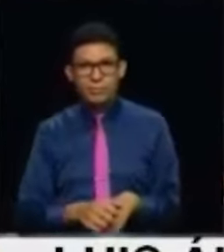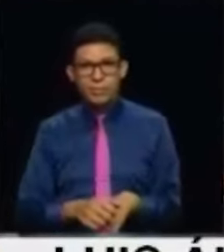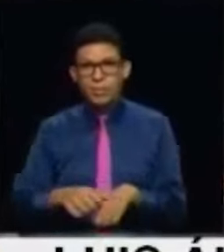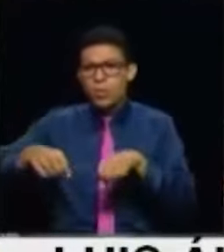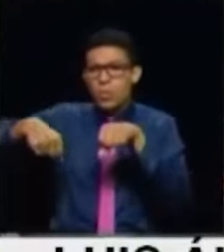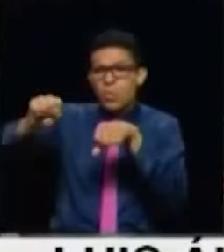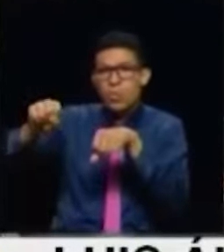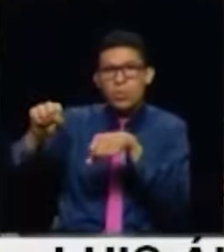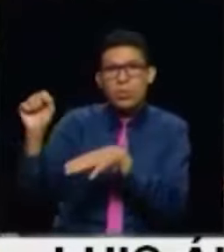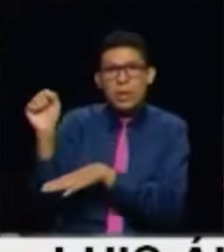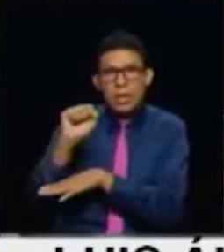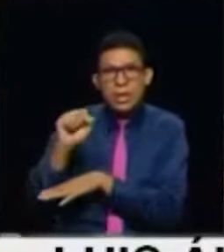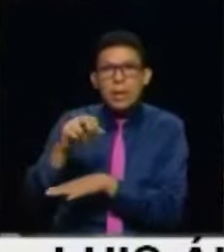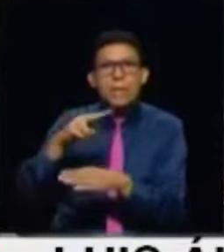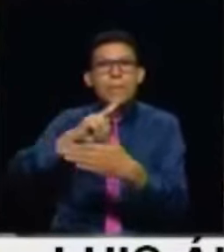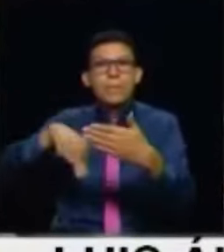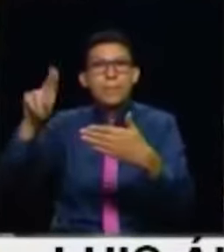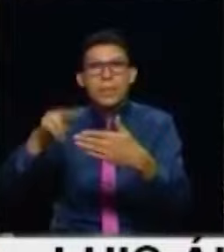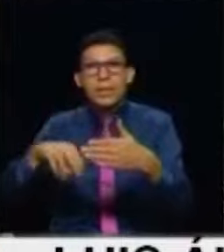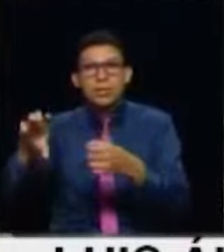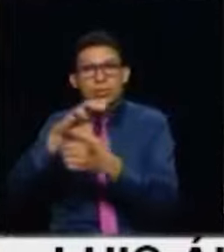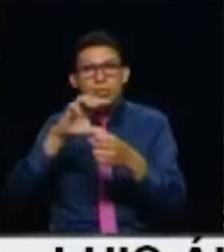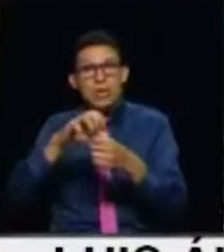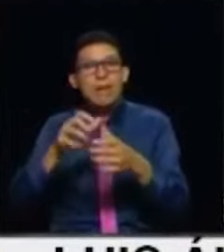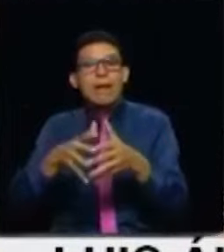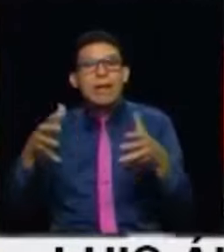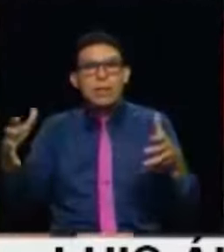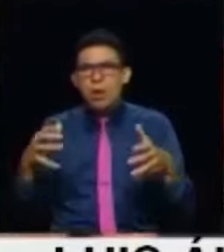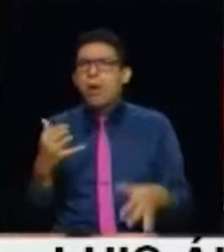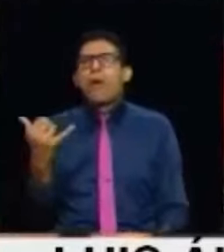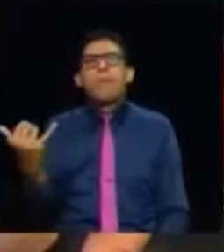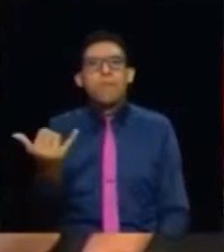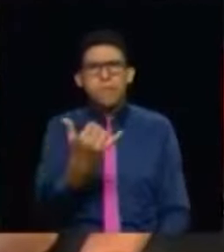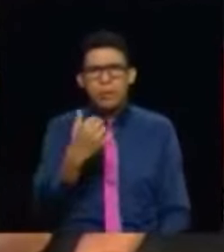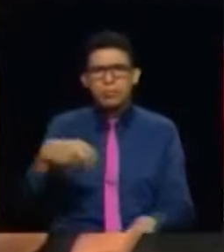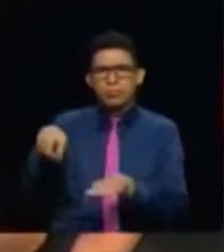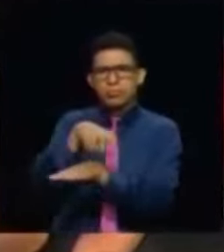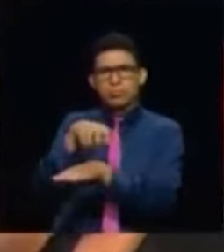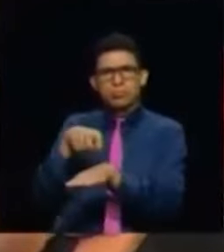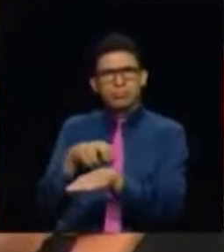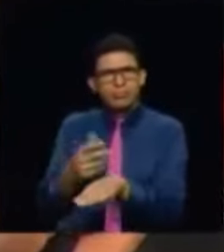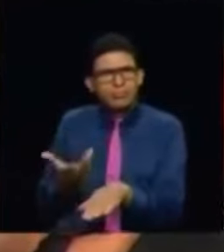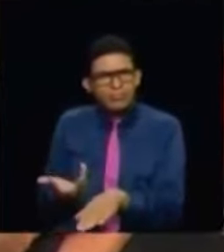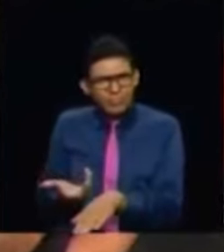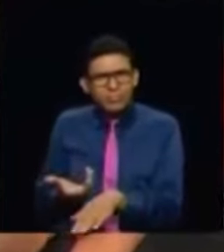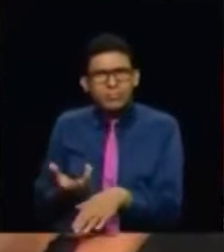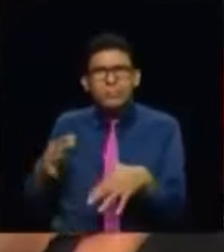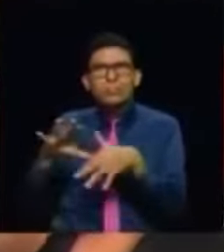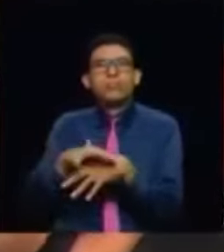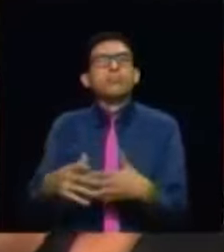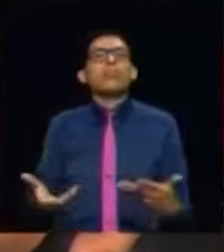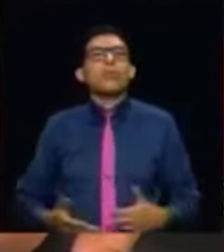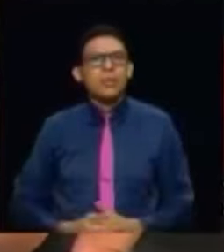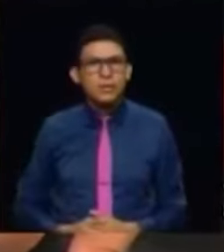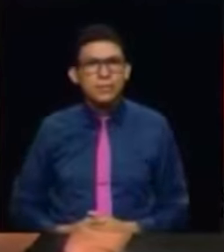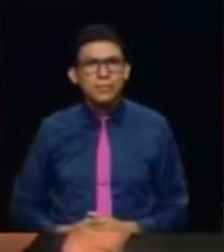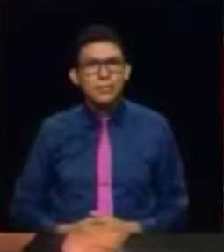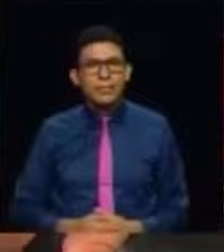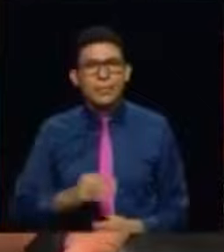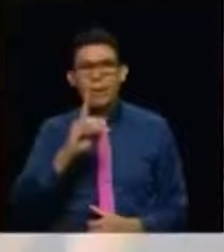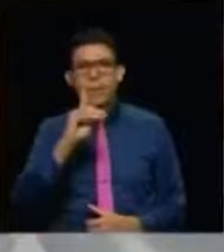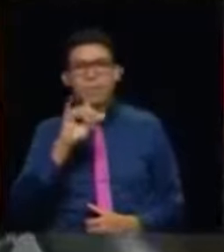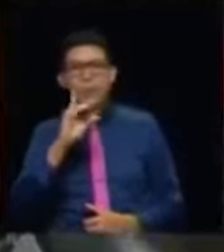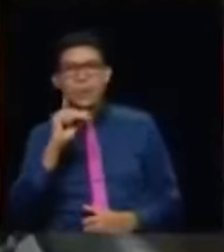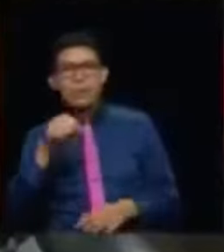motocarros, que está prohibido en las ciudades grandes que anden y están recogiendo pasajeros, y el taxista en donde, Didimoto, de